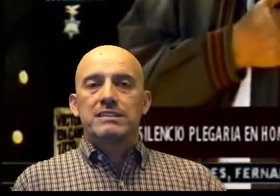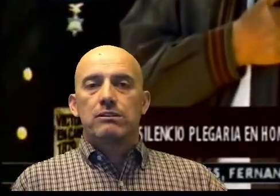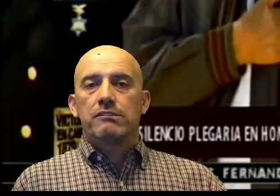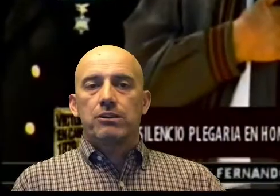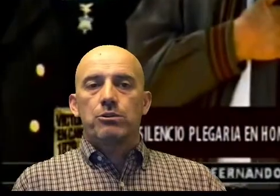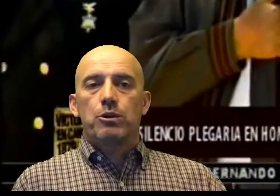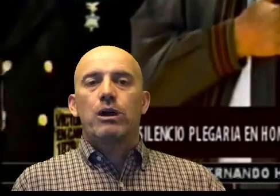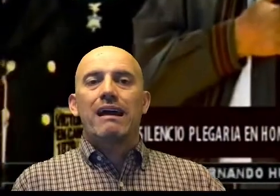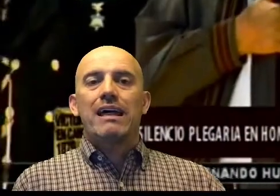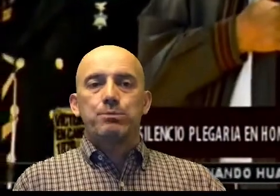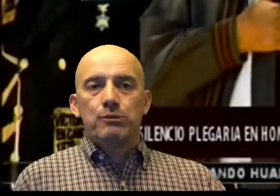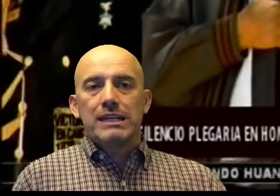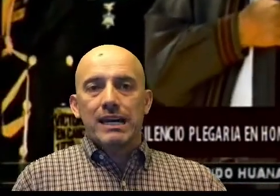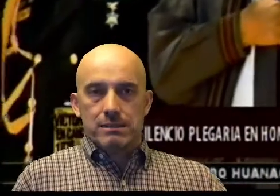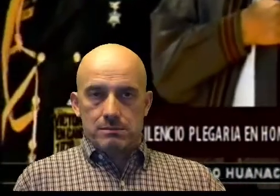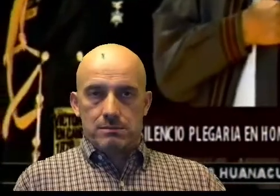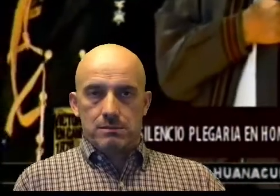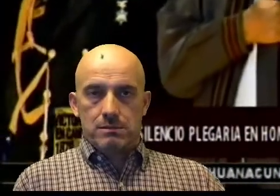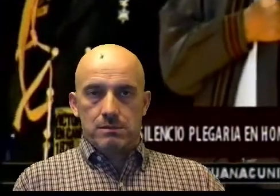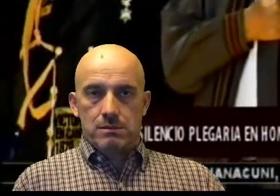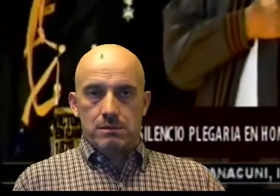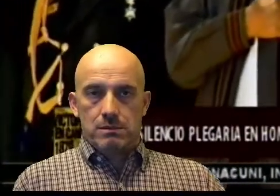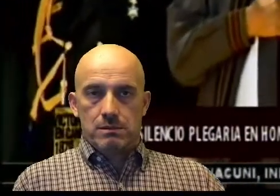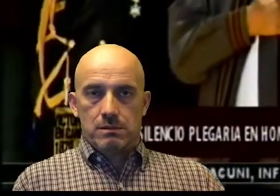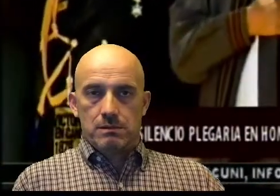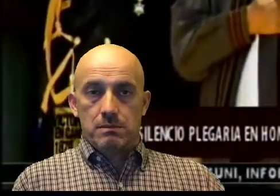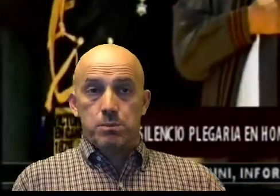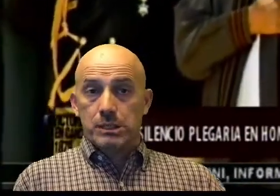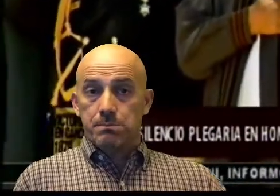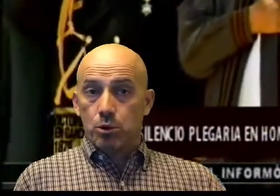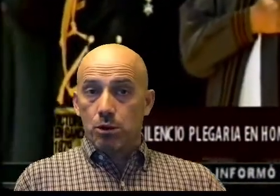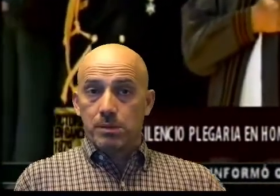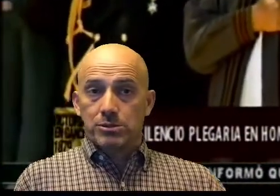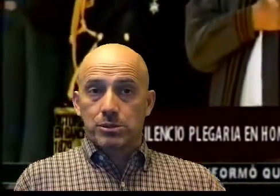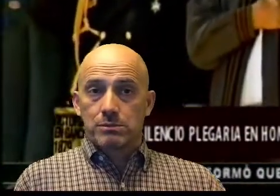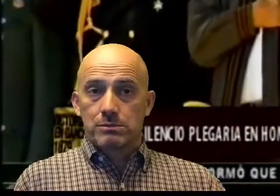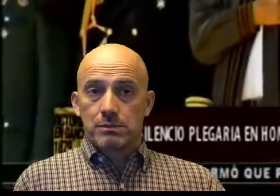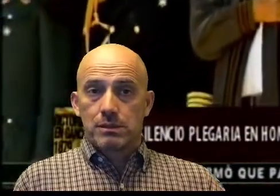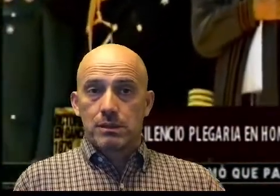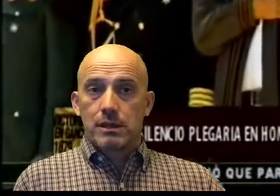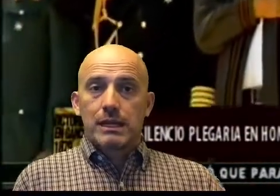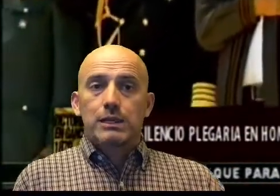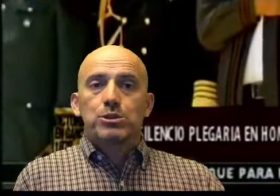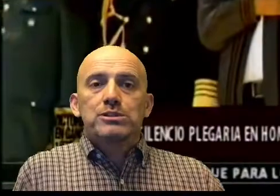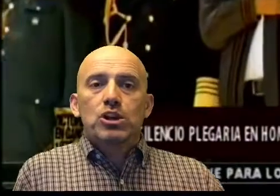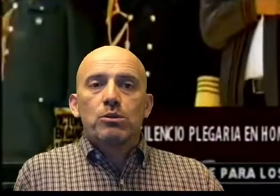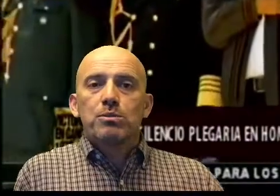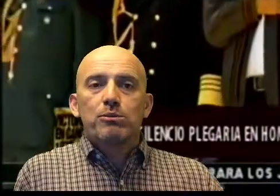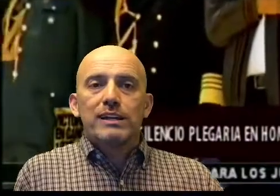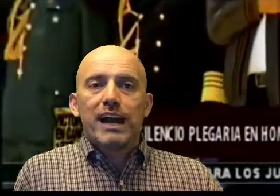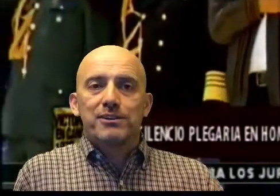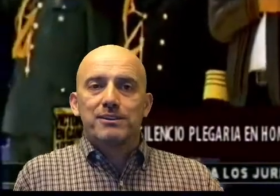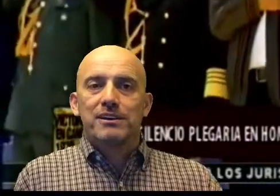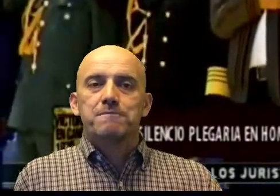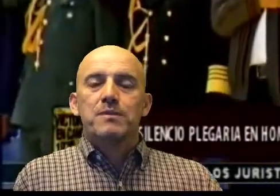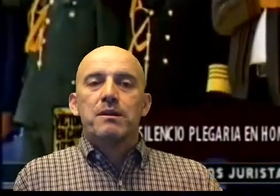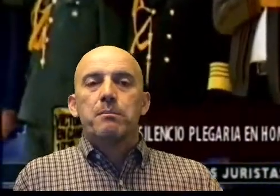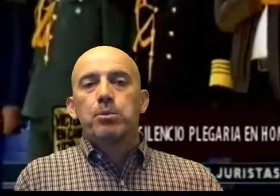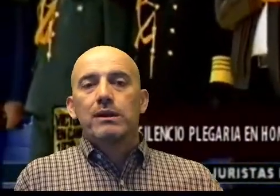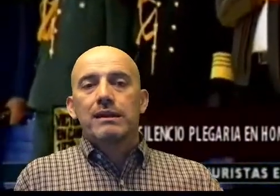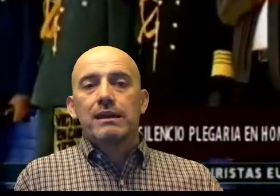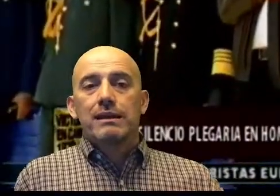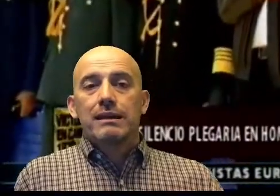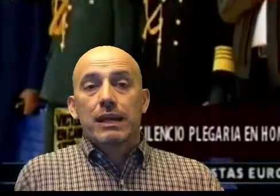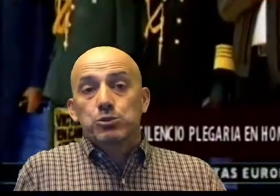misterio defensa a libia no lo acaba de publicar pero tampoco lo han visto entonces como publicaron